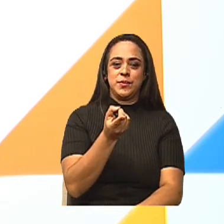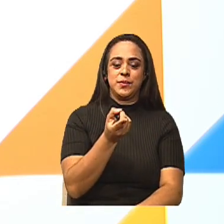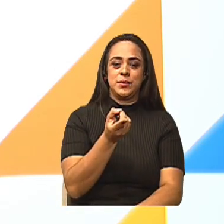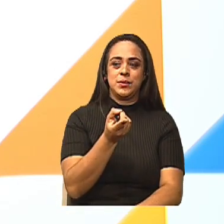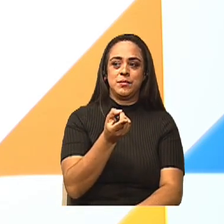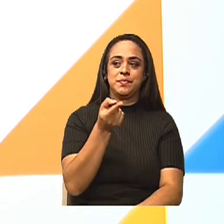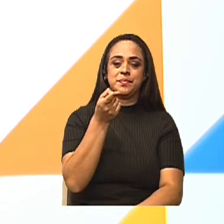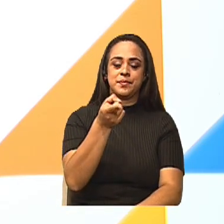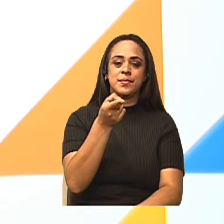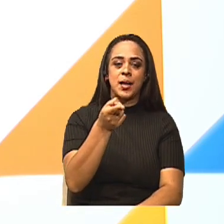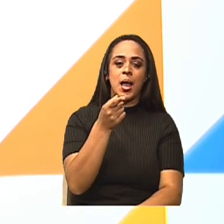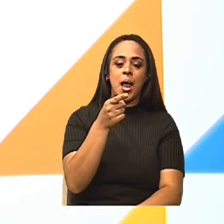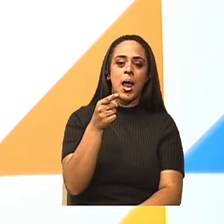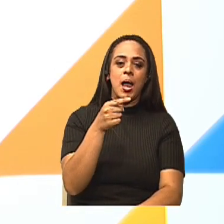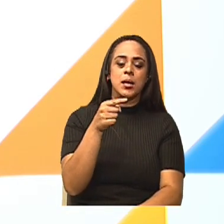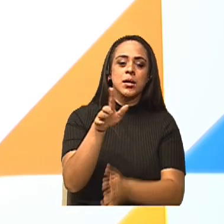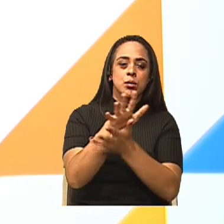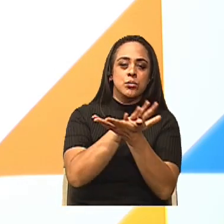de esta sustancia?